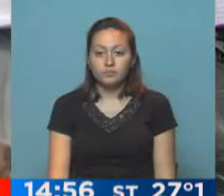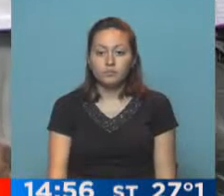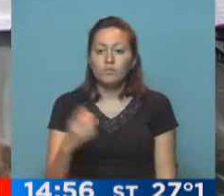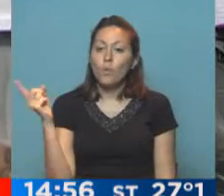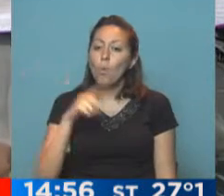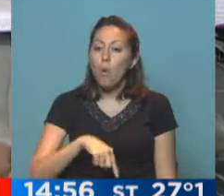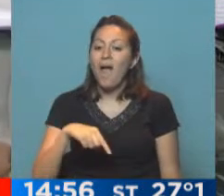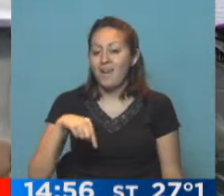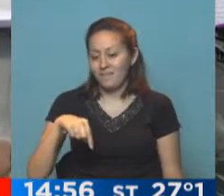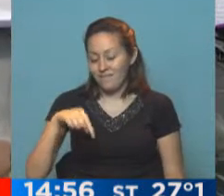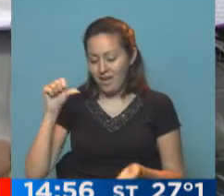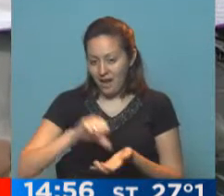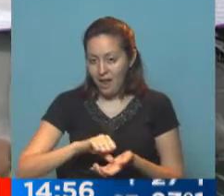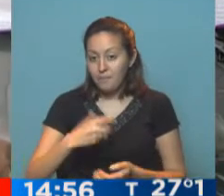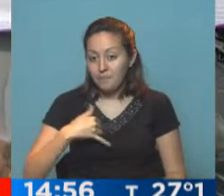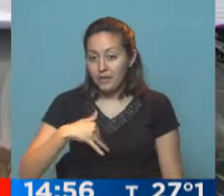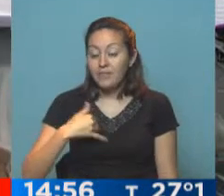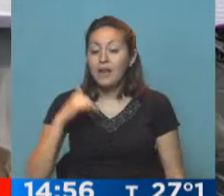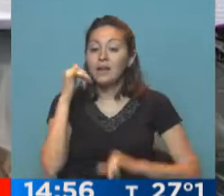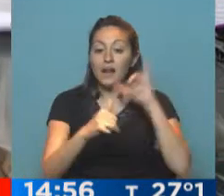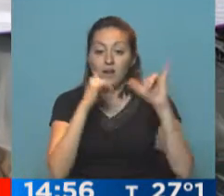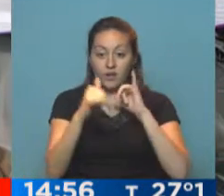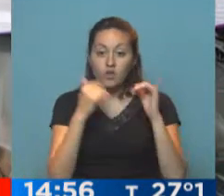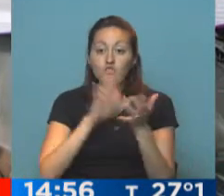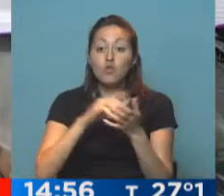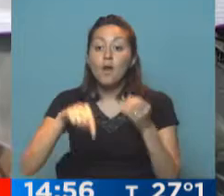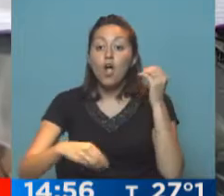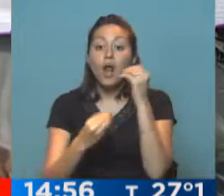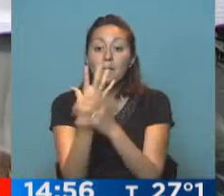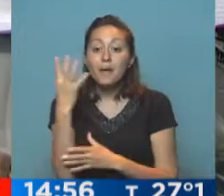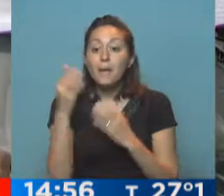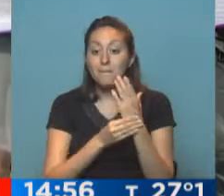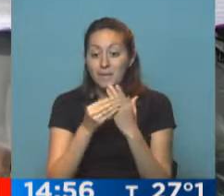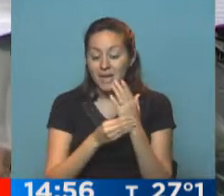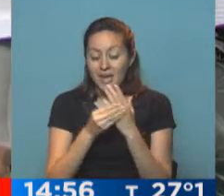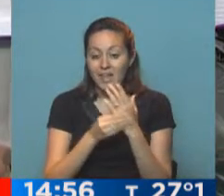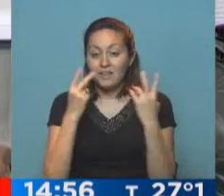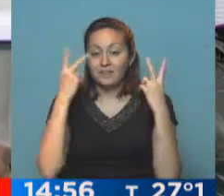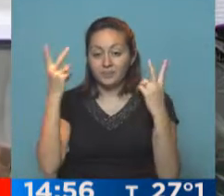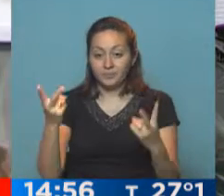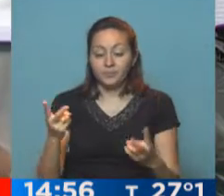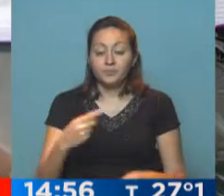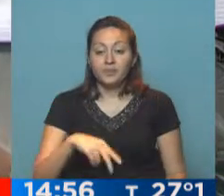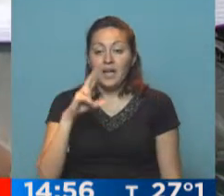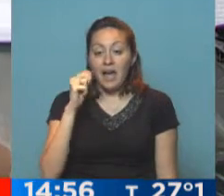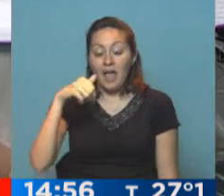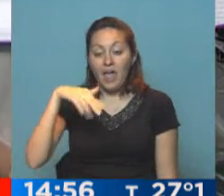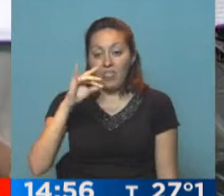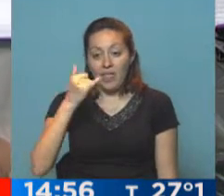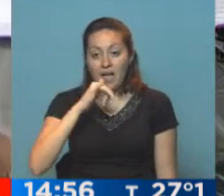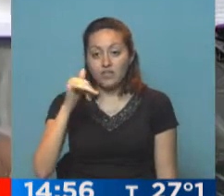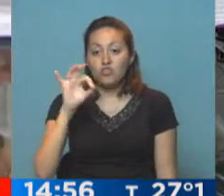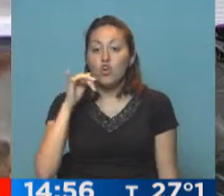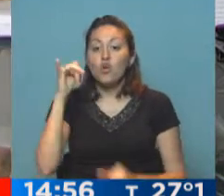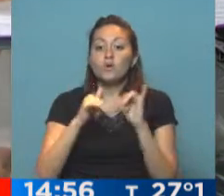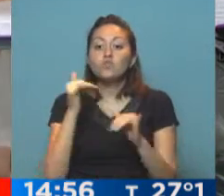Volvemos a nuestro país con la información. Hizo anuncios esta mañana el ministro del Interior y Transporte, Florencio Randazzo, anuncios de seguridad sobre los